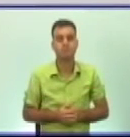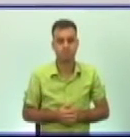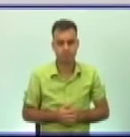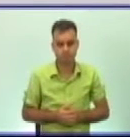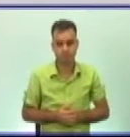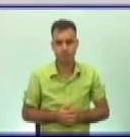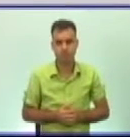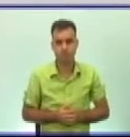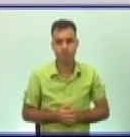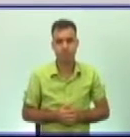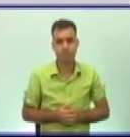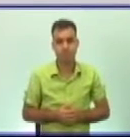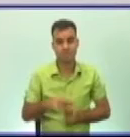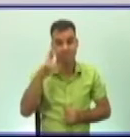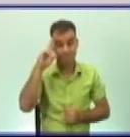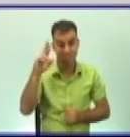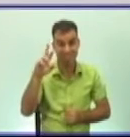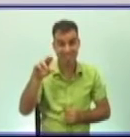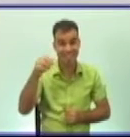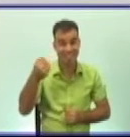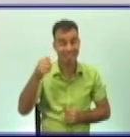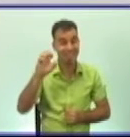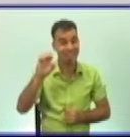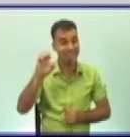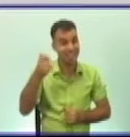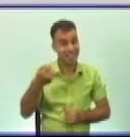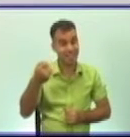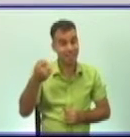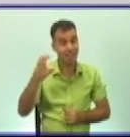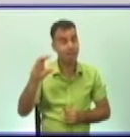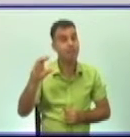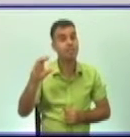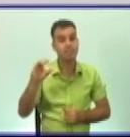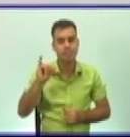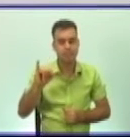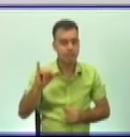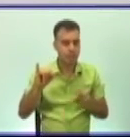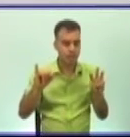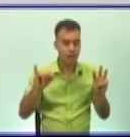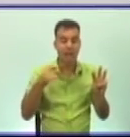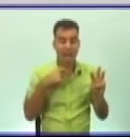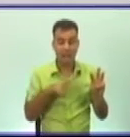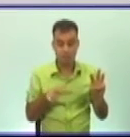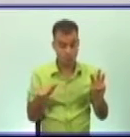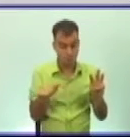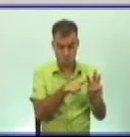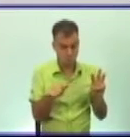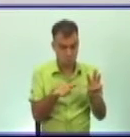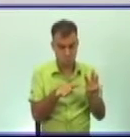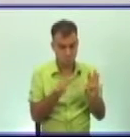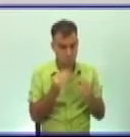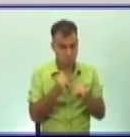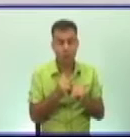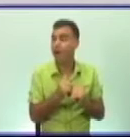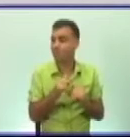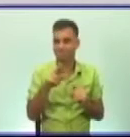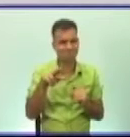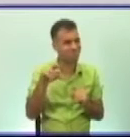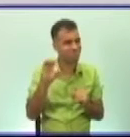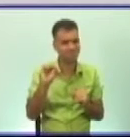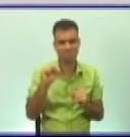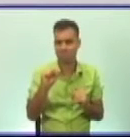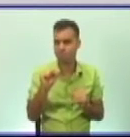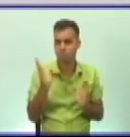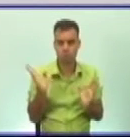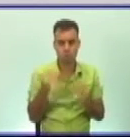6 y 3. Si estas reactancias no son iguales, el circuito no está en resonancia. Al no estar en resonancia, la